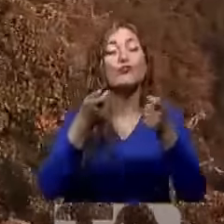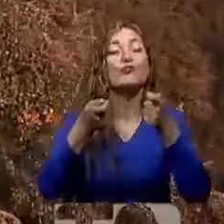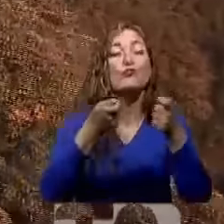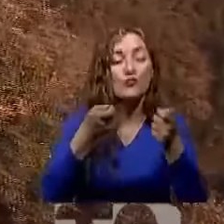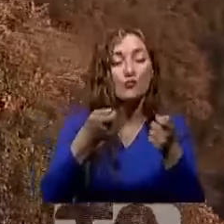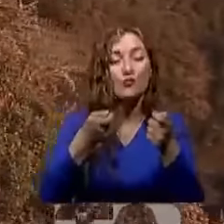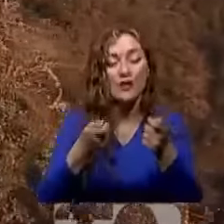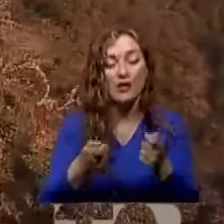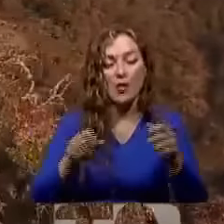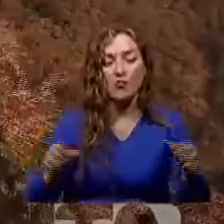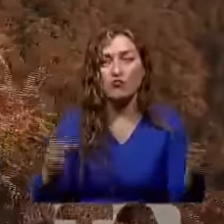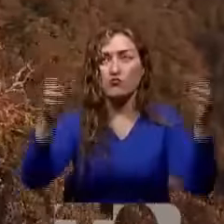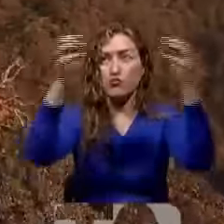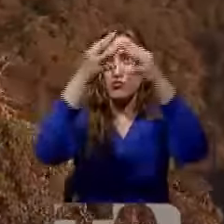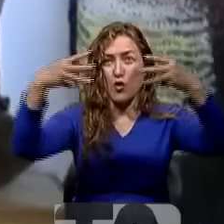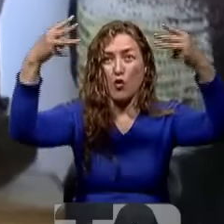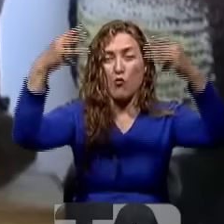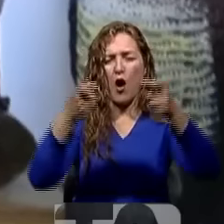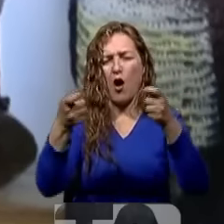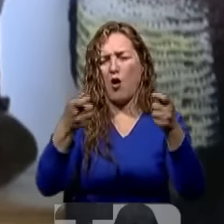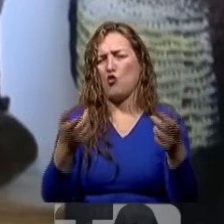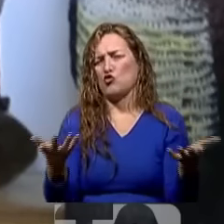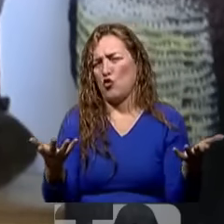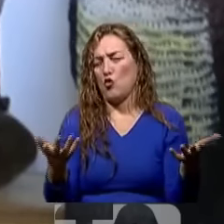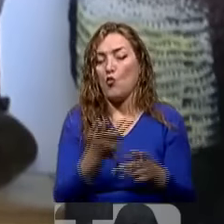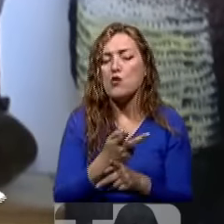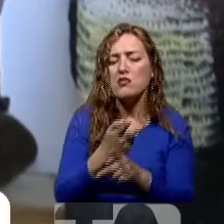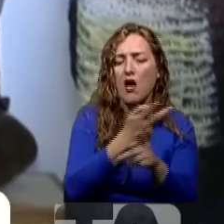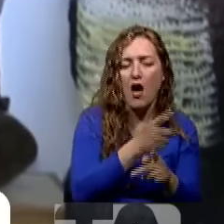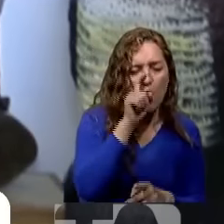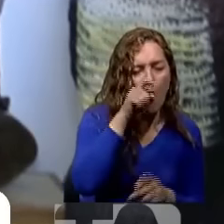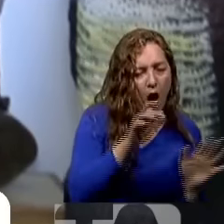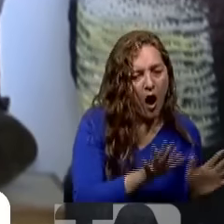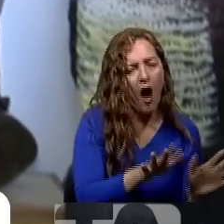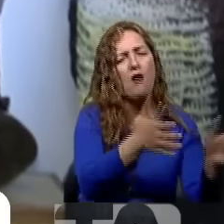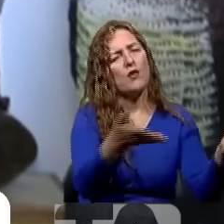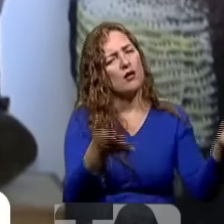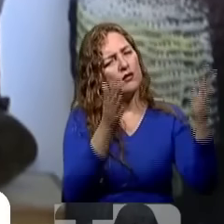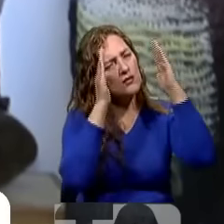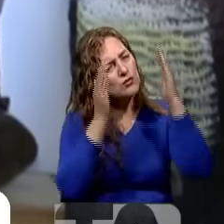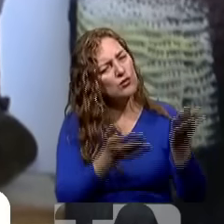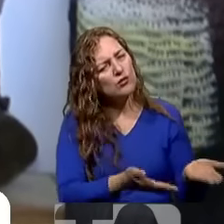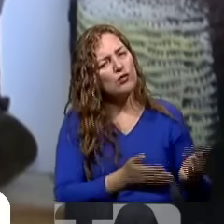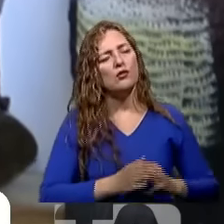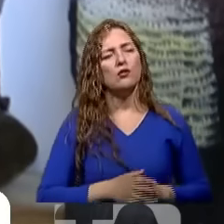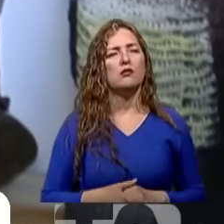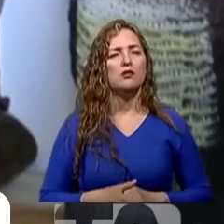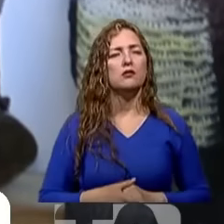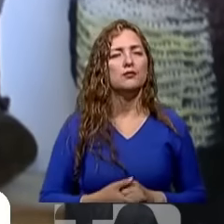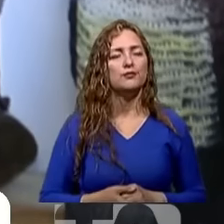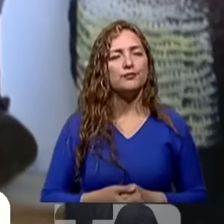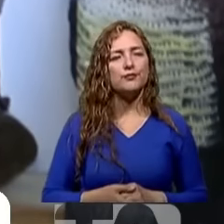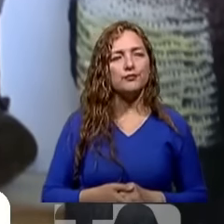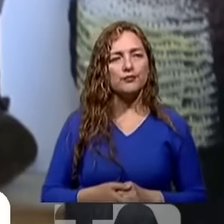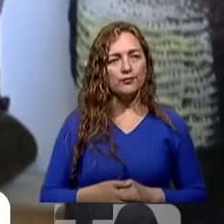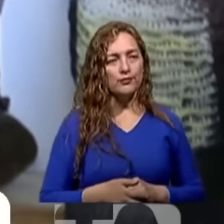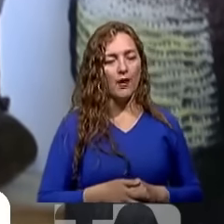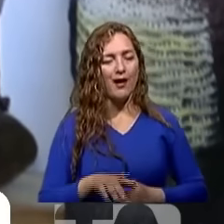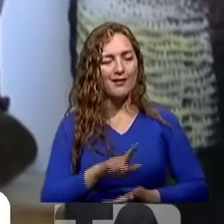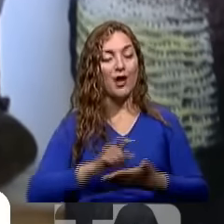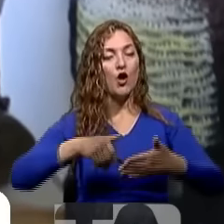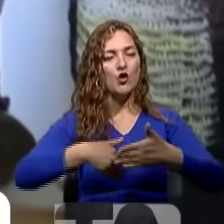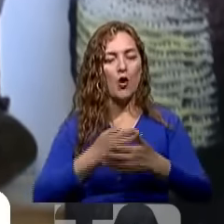la instalación de infraestructuras. Las autoridades deben tomar atención de estos temas para el diseño de